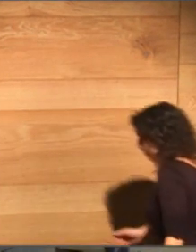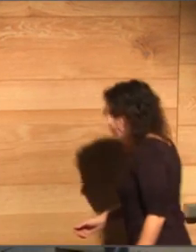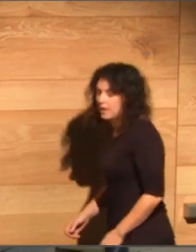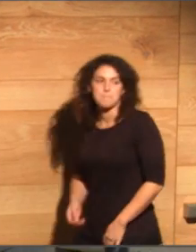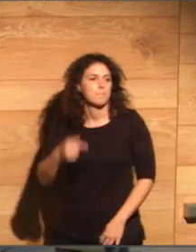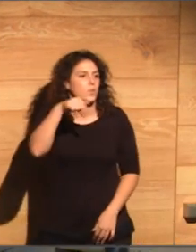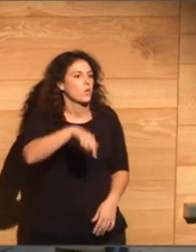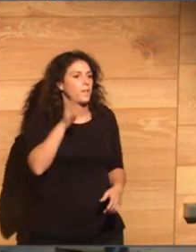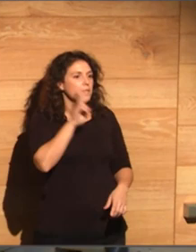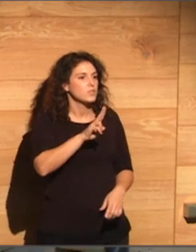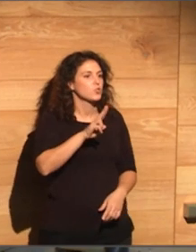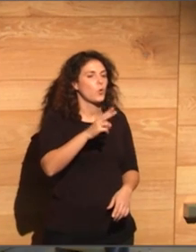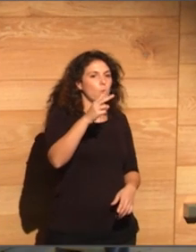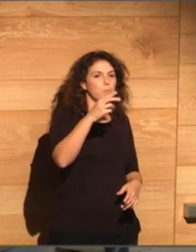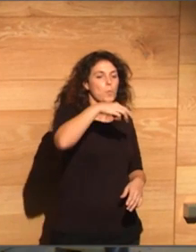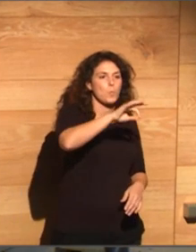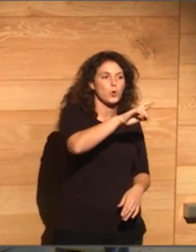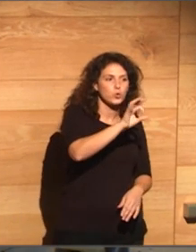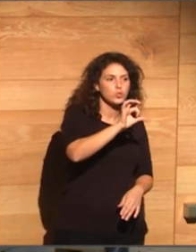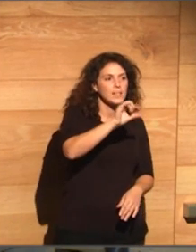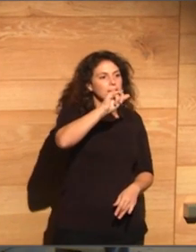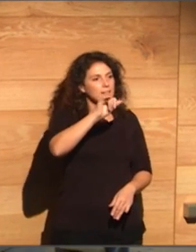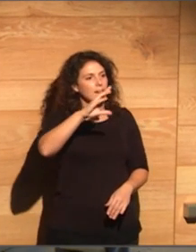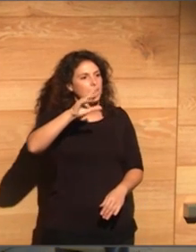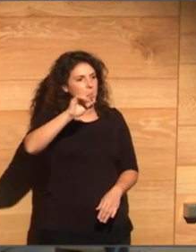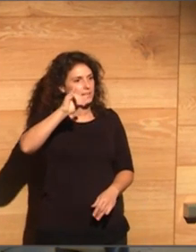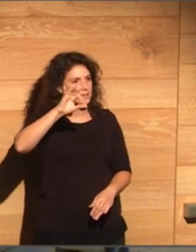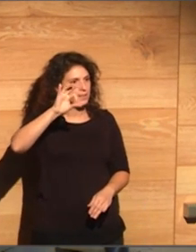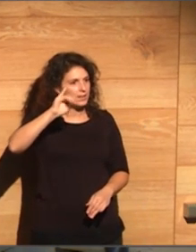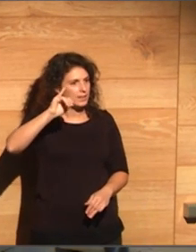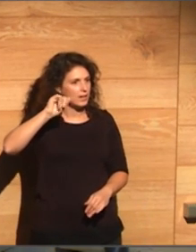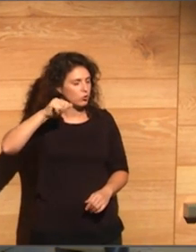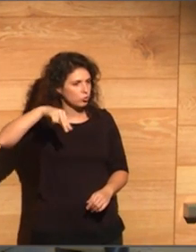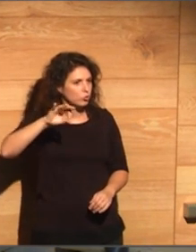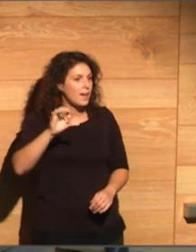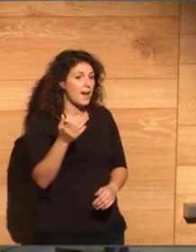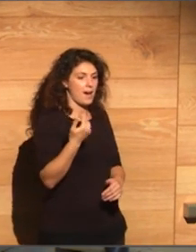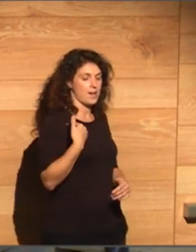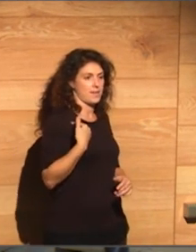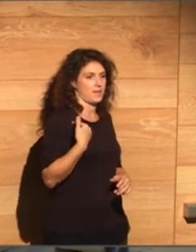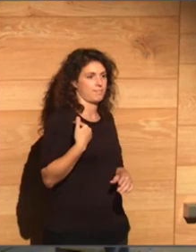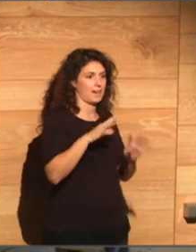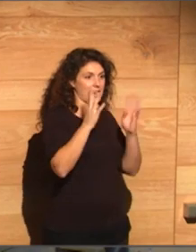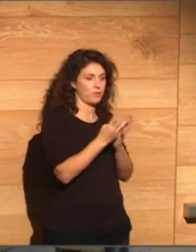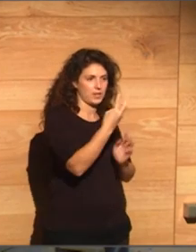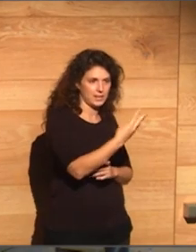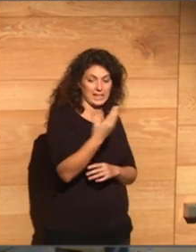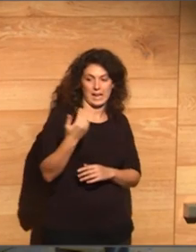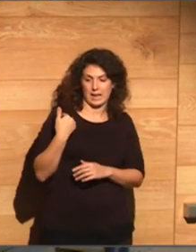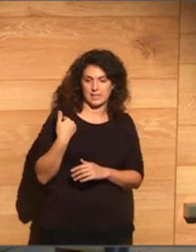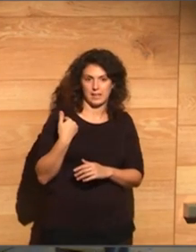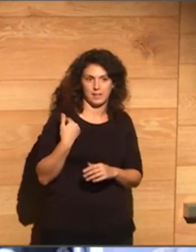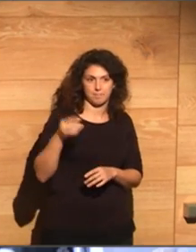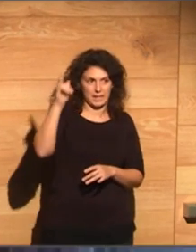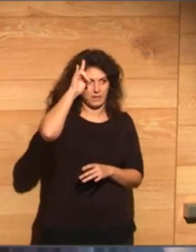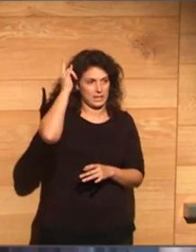pero ha sido hoy. Anteayer, o sea, anteayer vio Nacional 3. ¿Ayer cuál viste? Ayer, La